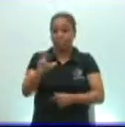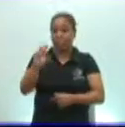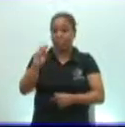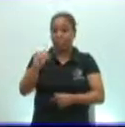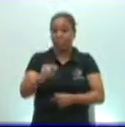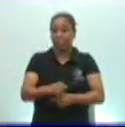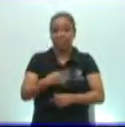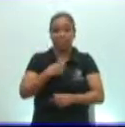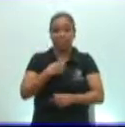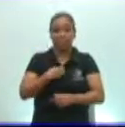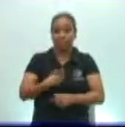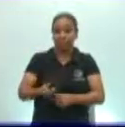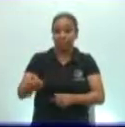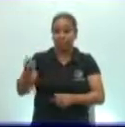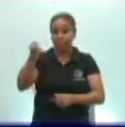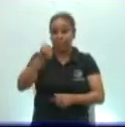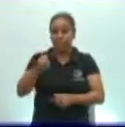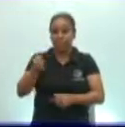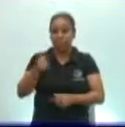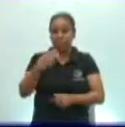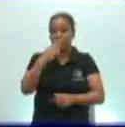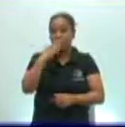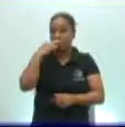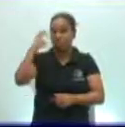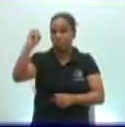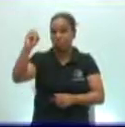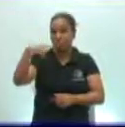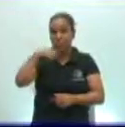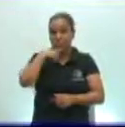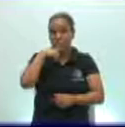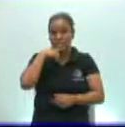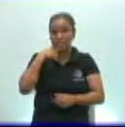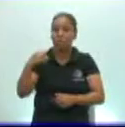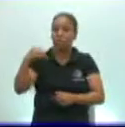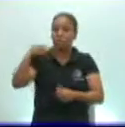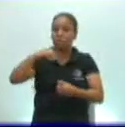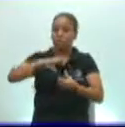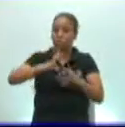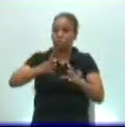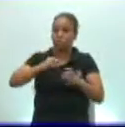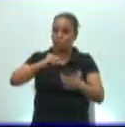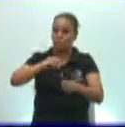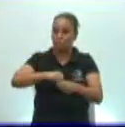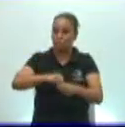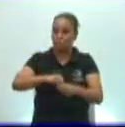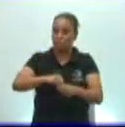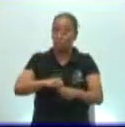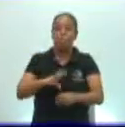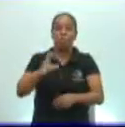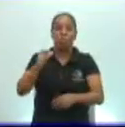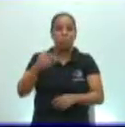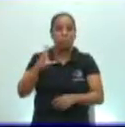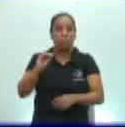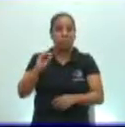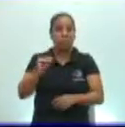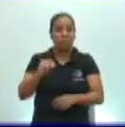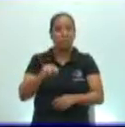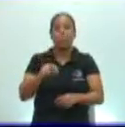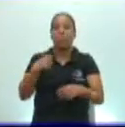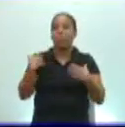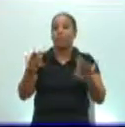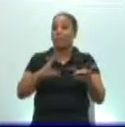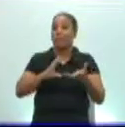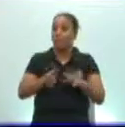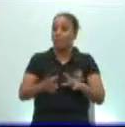tiene átomos de oxígeno en su composición. Fíjense que cuando hablamos de los elementos químicos que la forman es la información